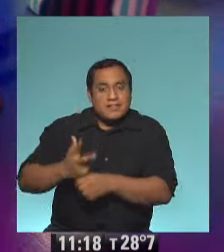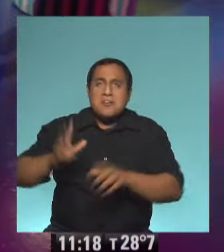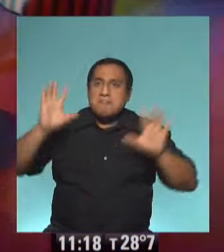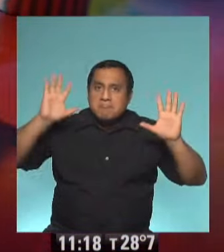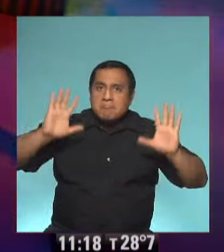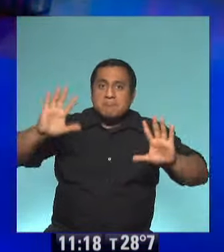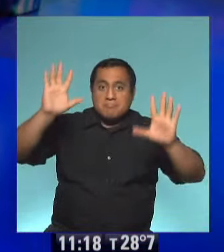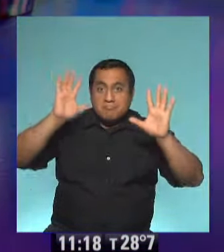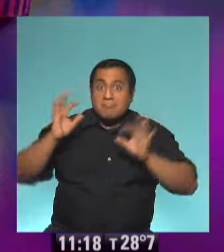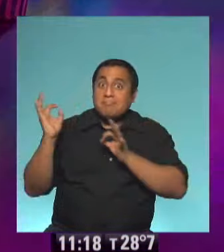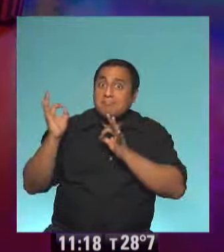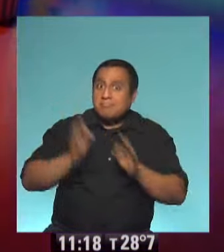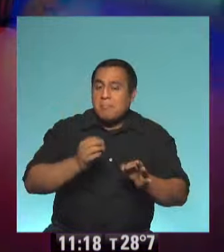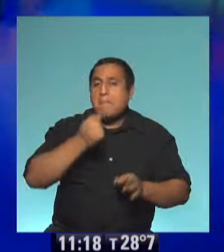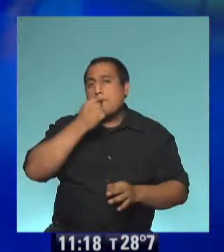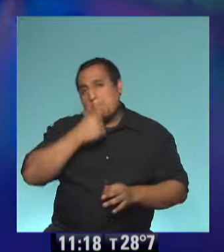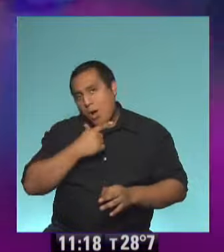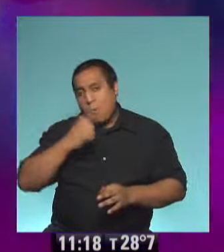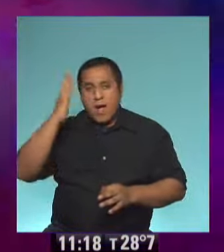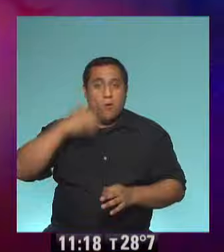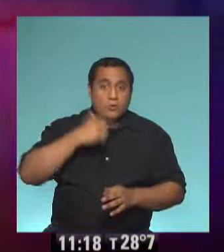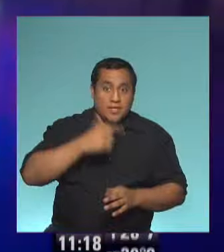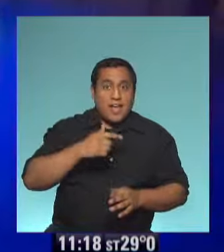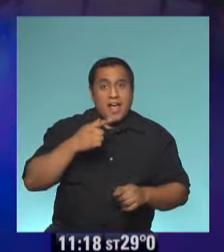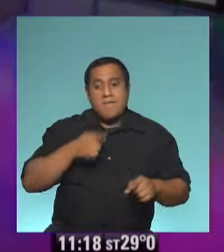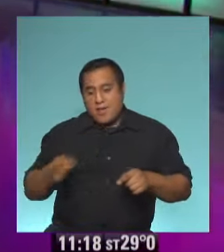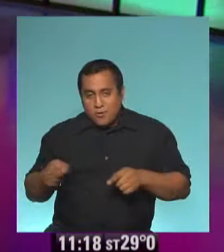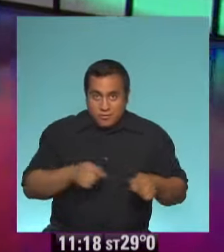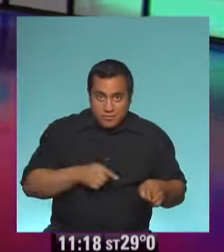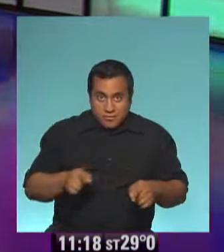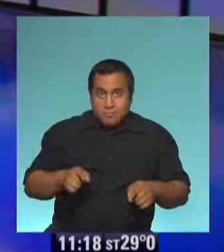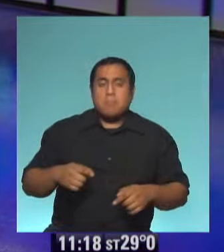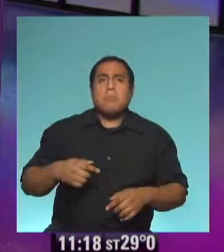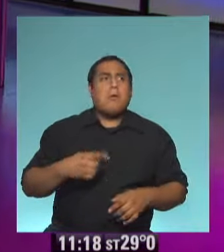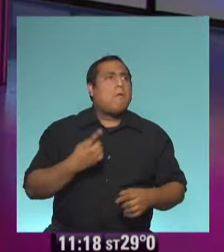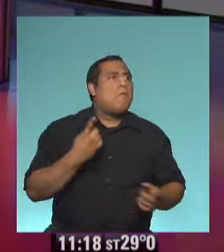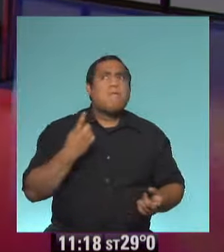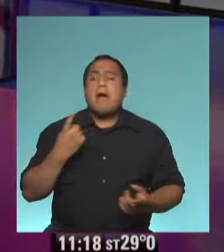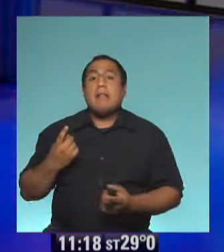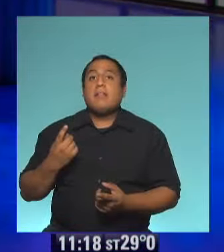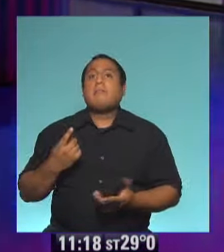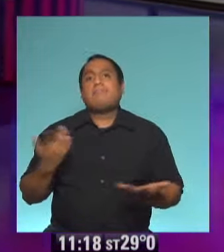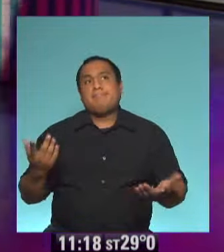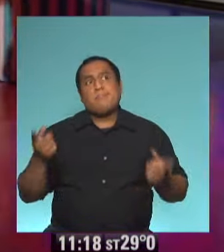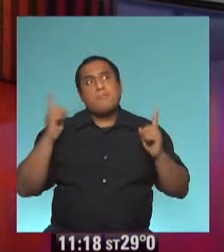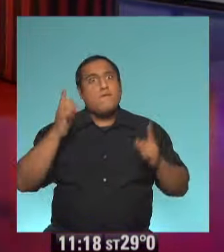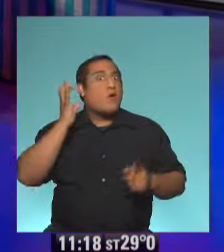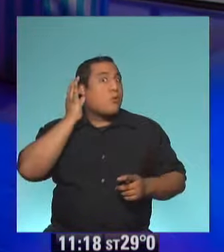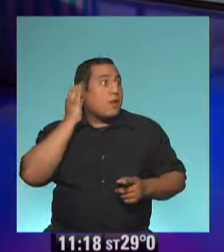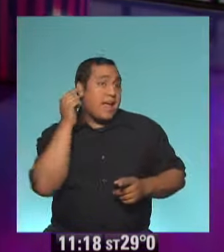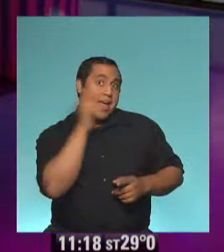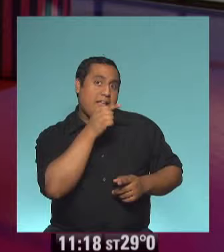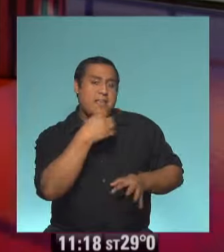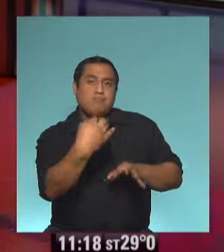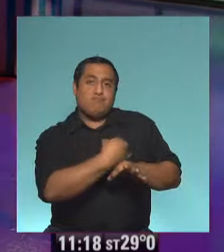bien arriba, que aquí llegamos, Mauricio y Agustín, para abajo. Pero nuestra clase está incompleta todavía. Giro. Sí, la señora Julia que nos